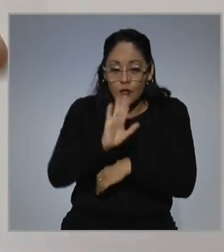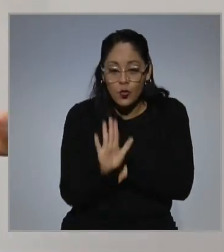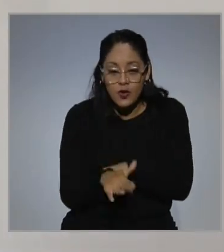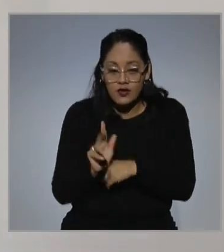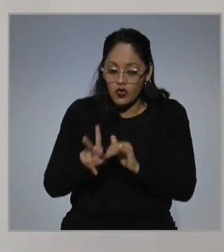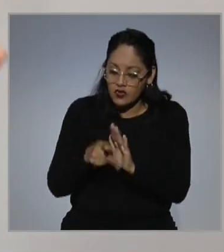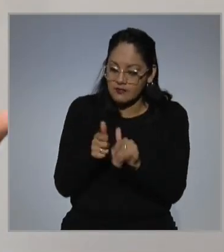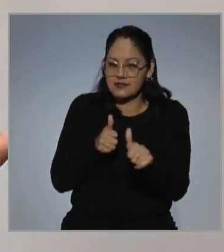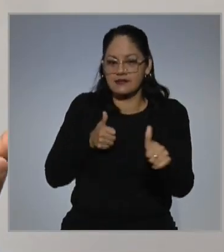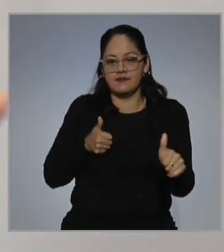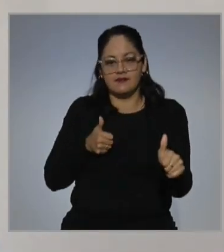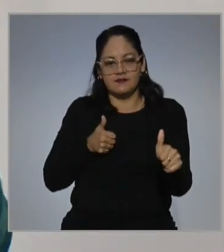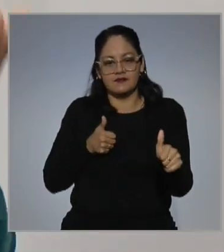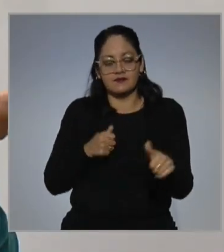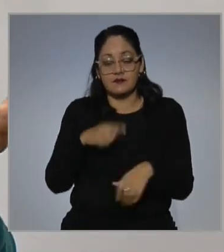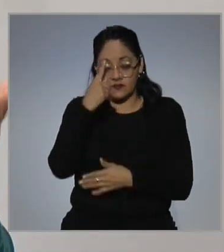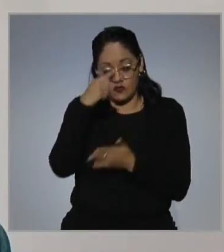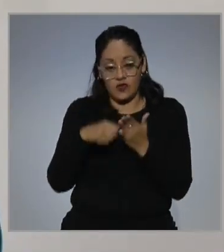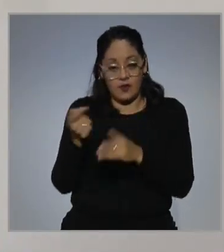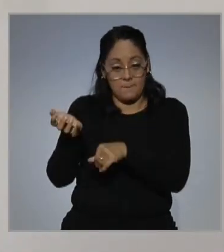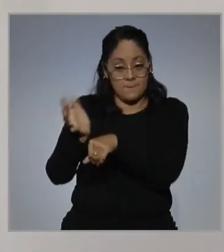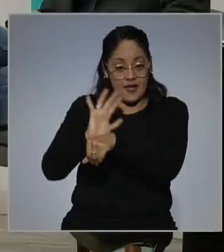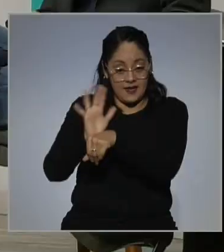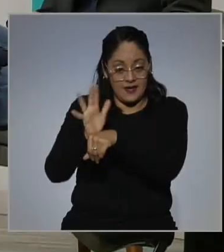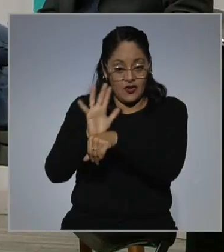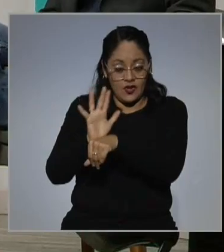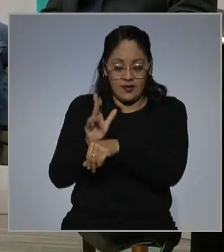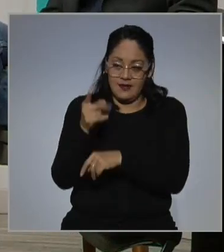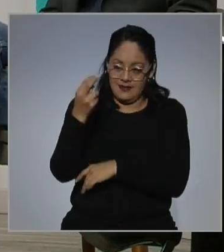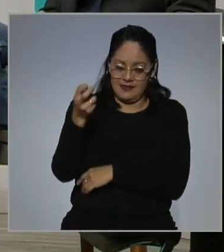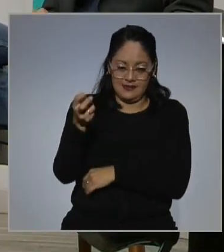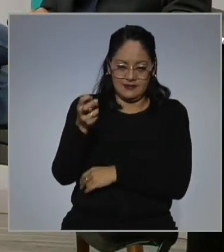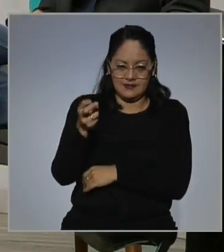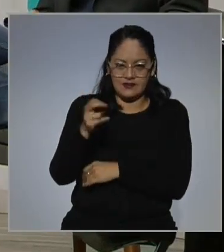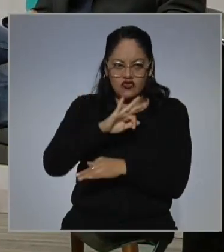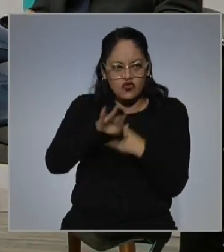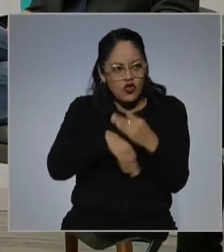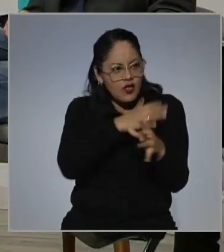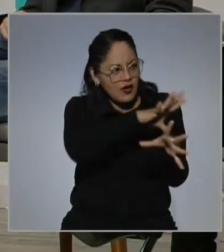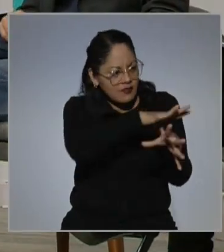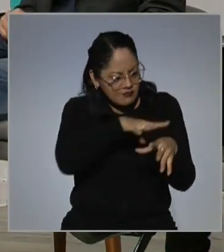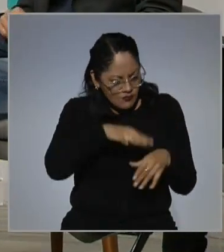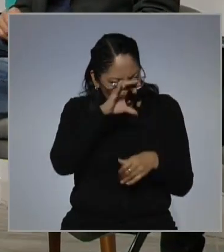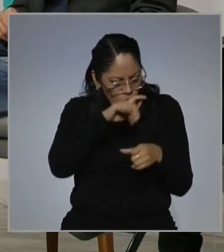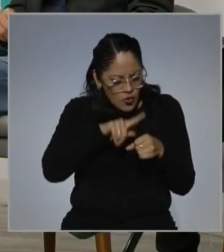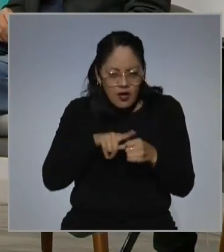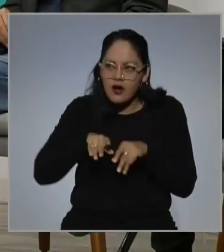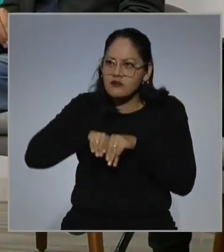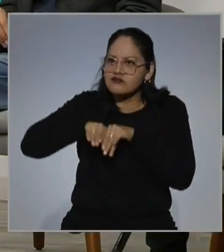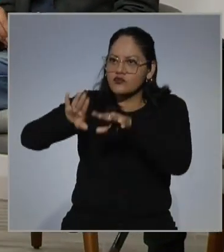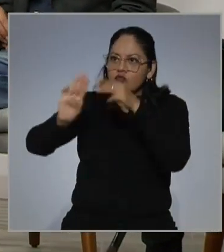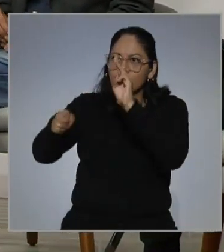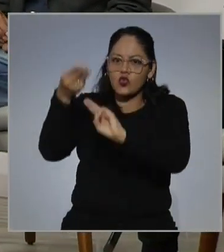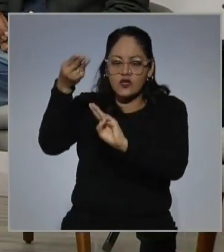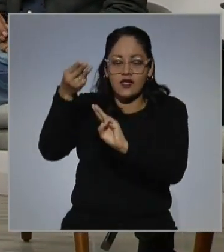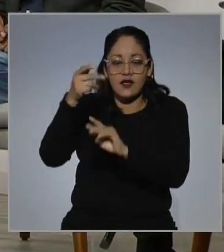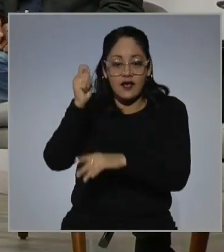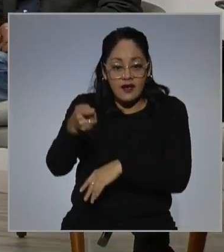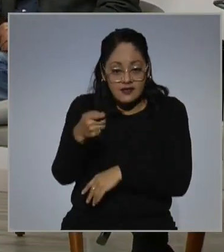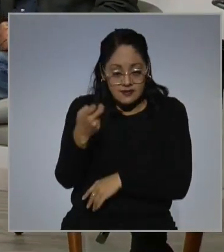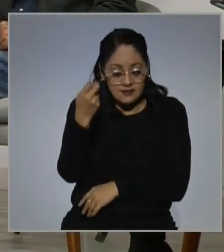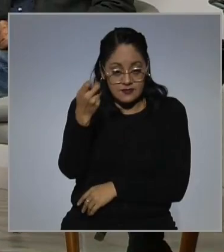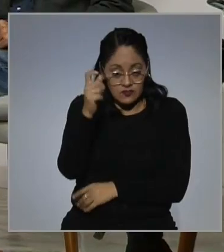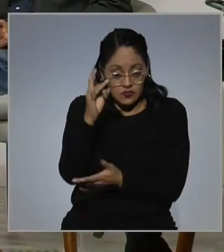separándose. Y creo que si una megaproducción de este tipo recoge eso y lo exponencia hacia el mundo, no solo se vuelve un